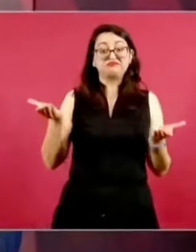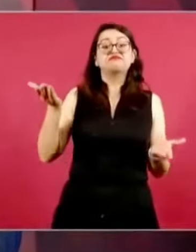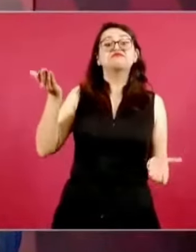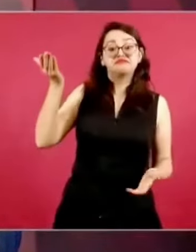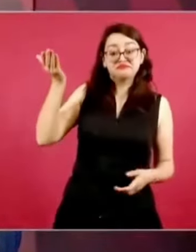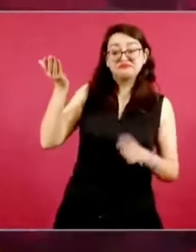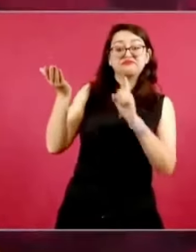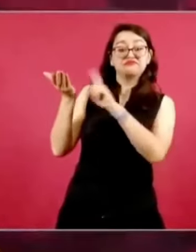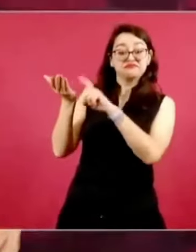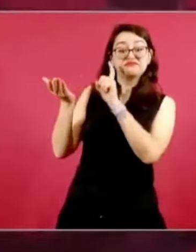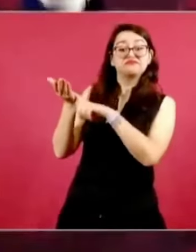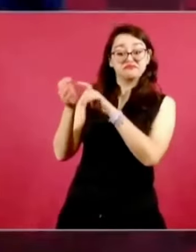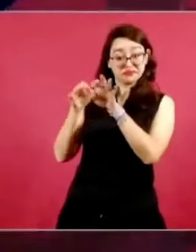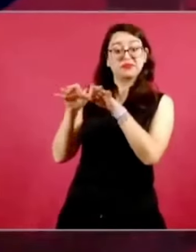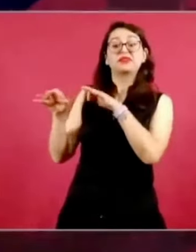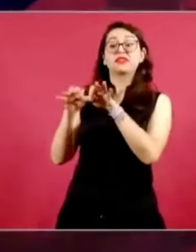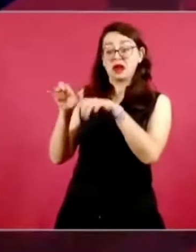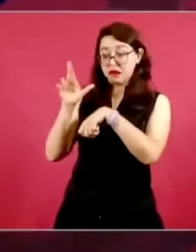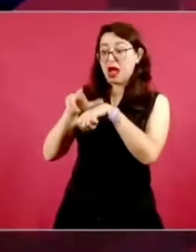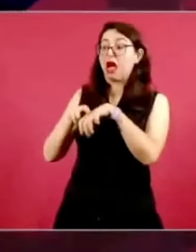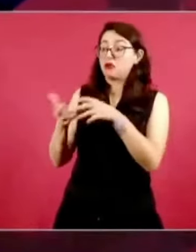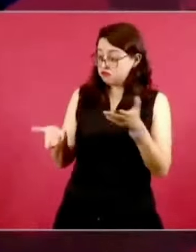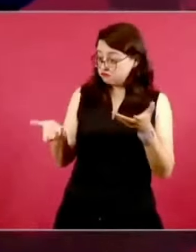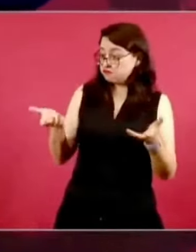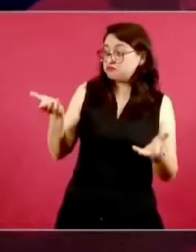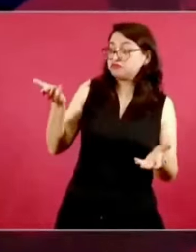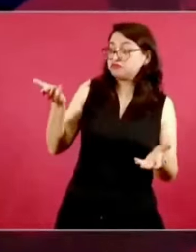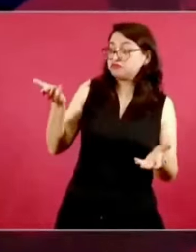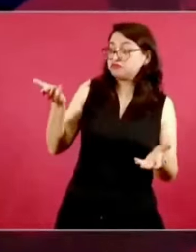empresarios Pero además existían